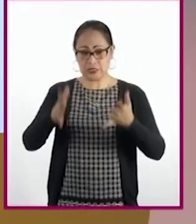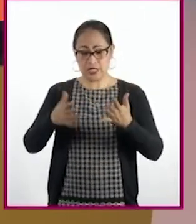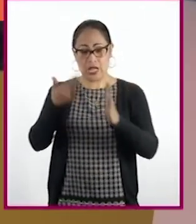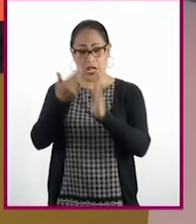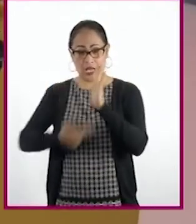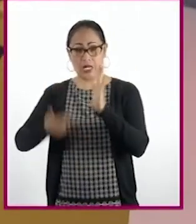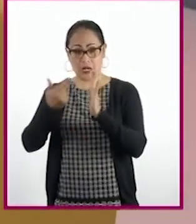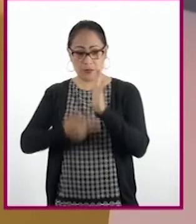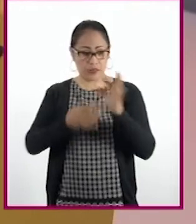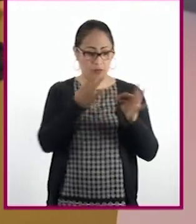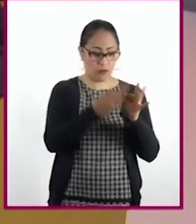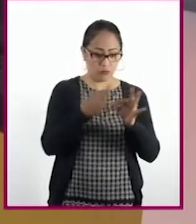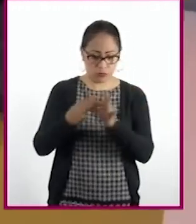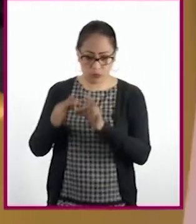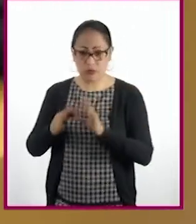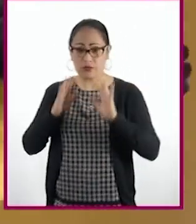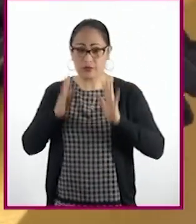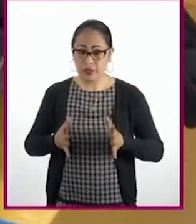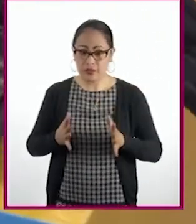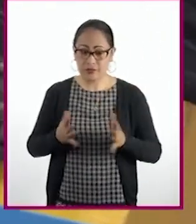utilizar?